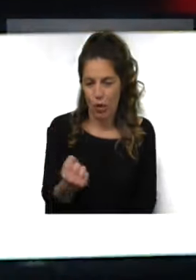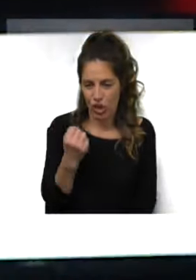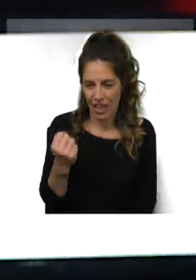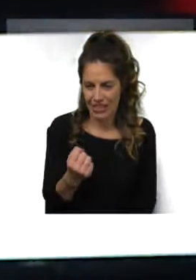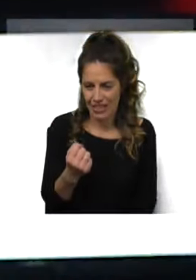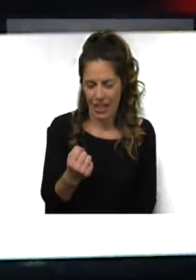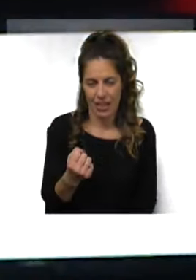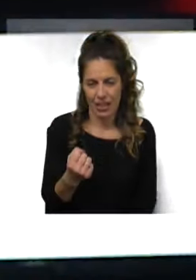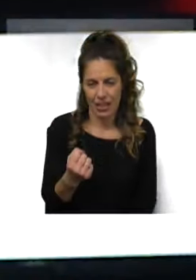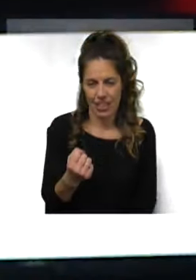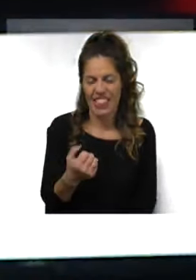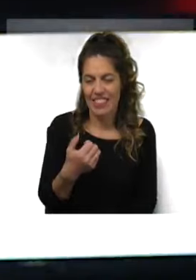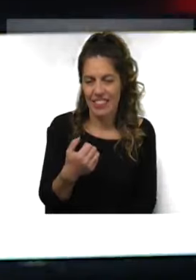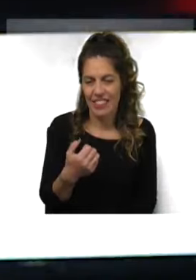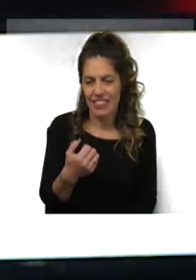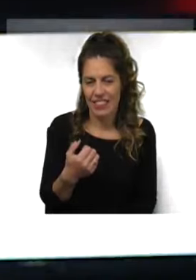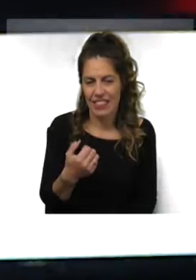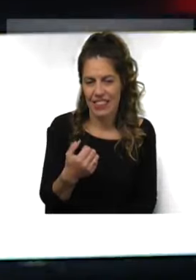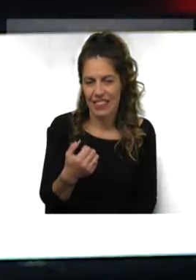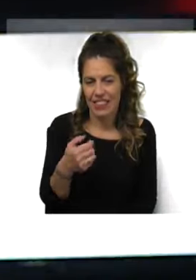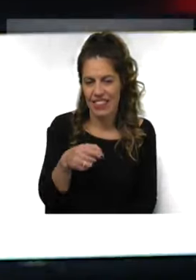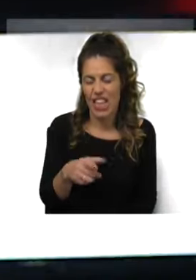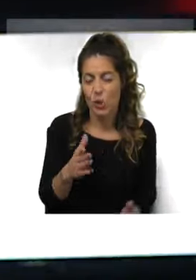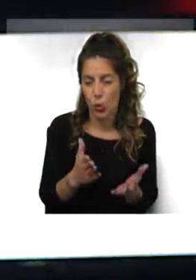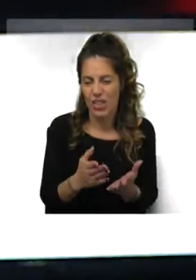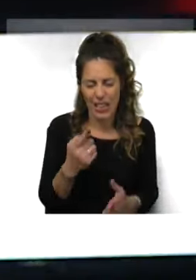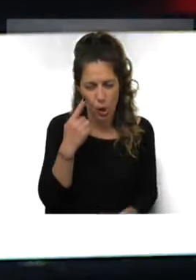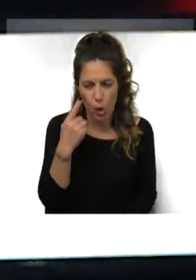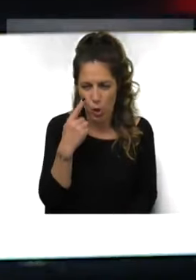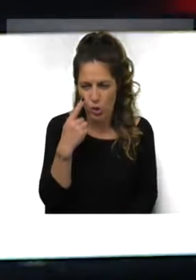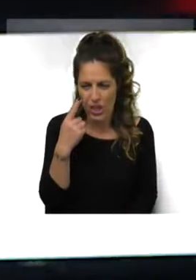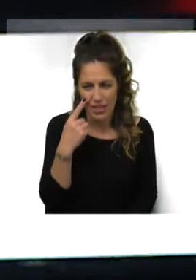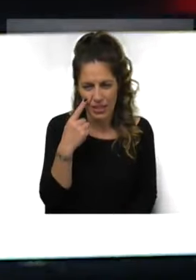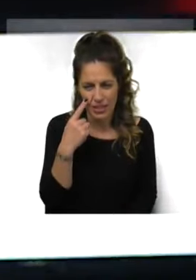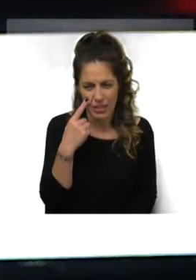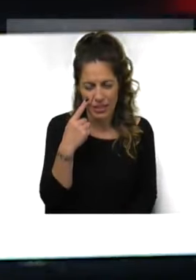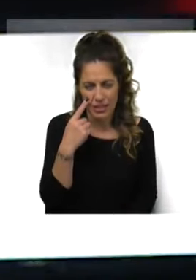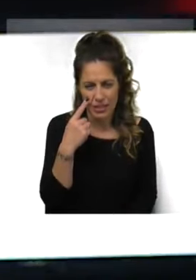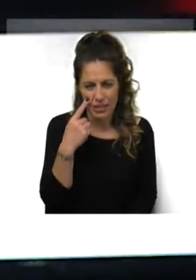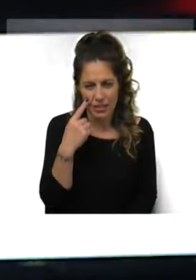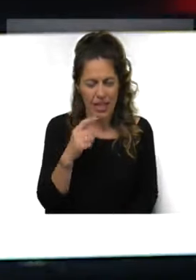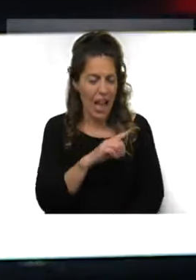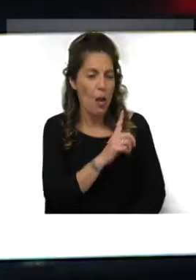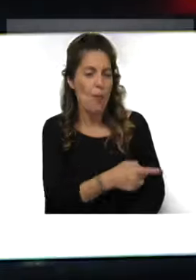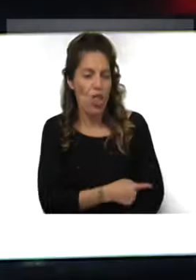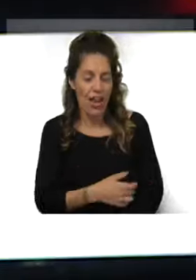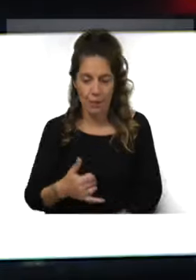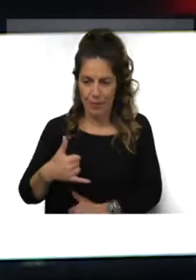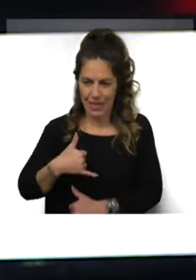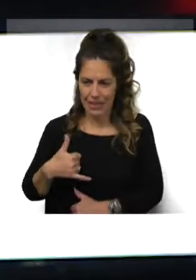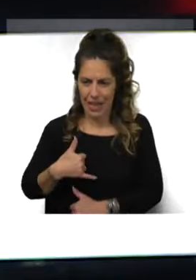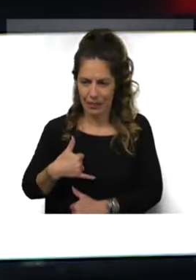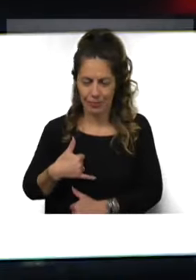de de entender y estudiar y conocer el poder militar o